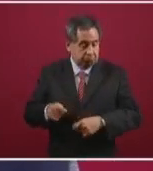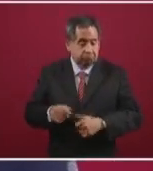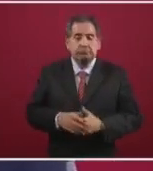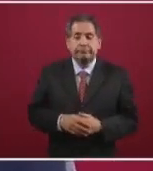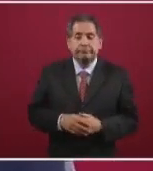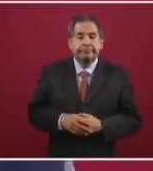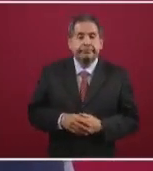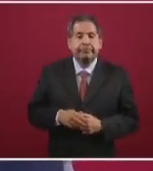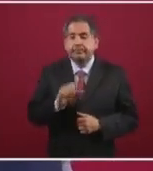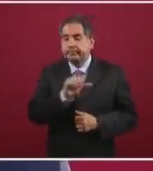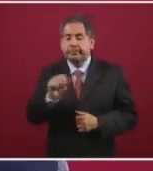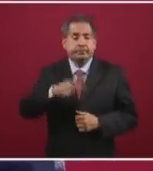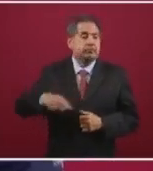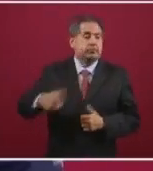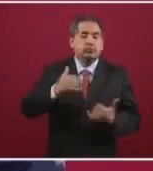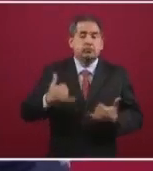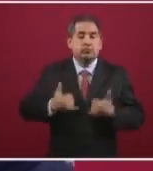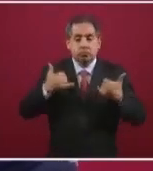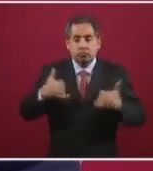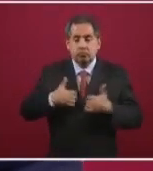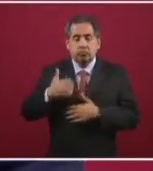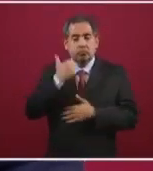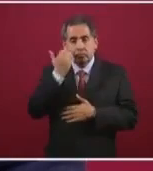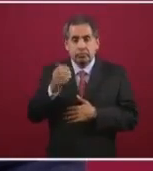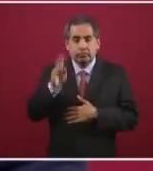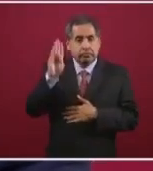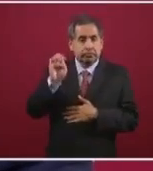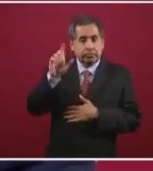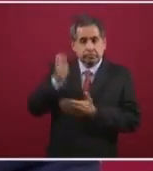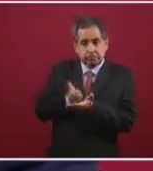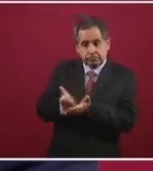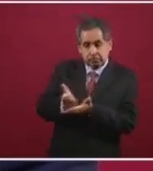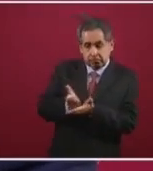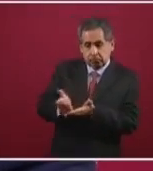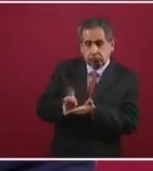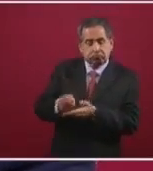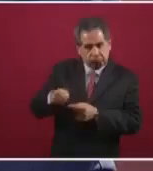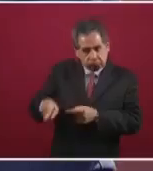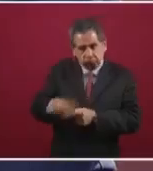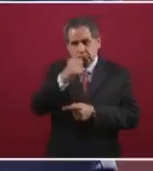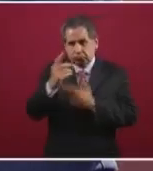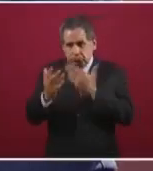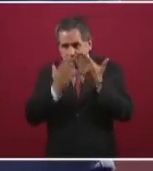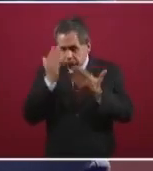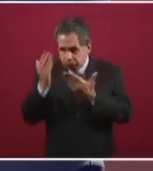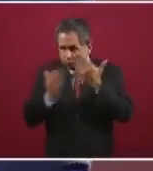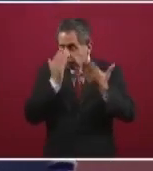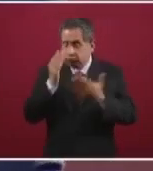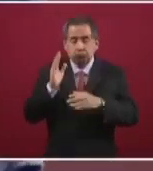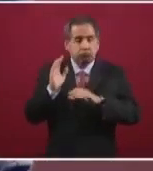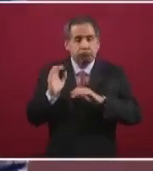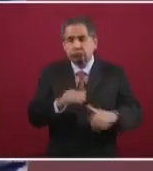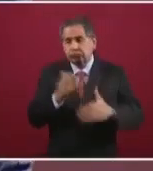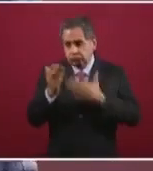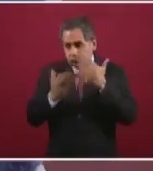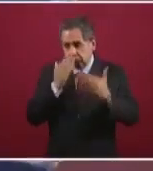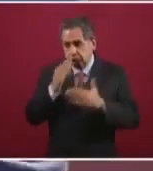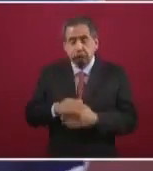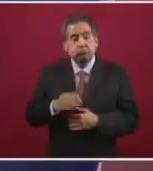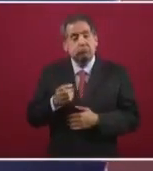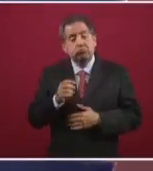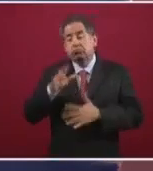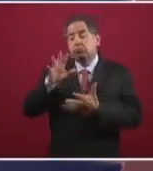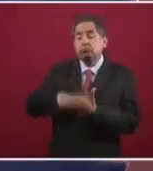Los jóvenes están recibiendo becas para estudiar, sobre todo los jóvenes de